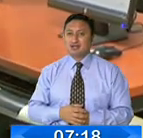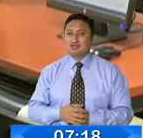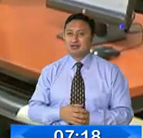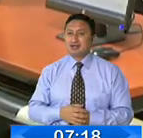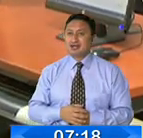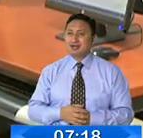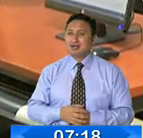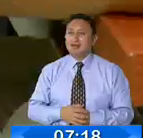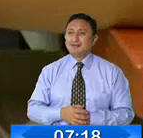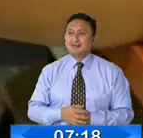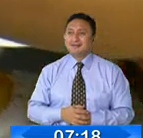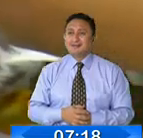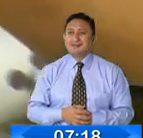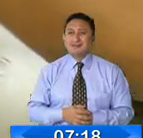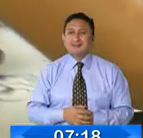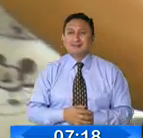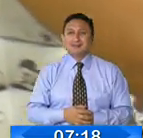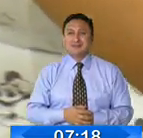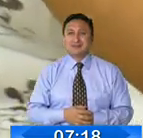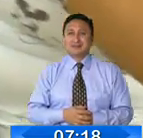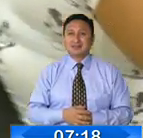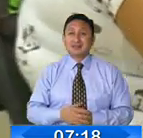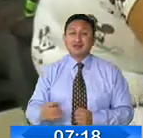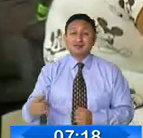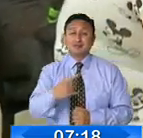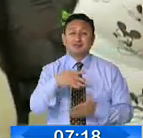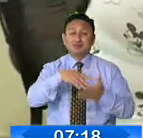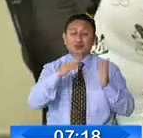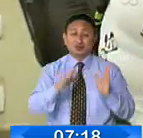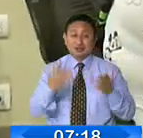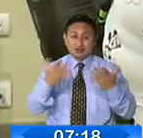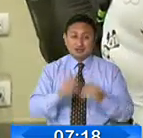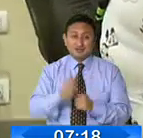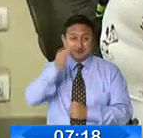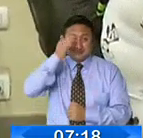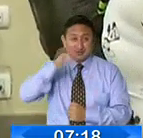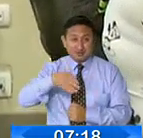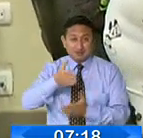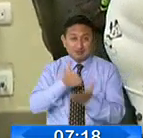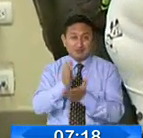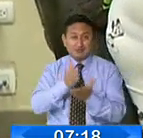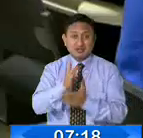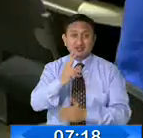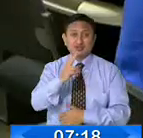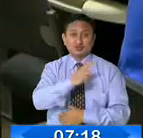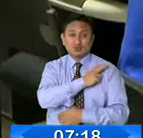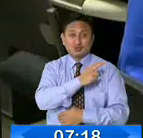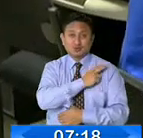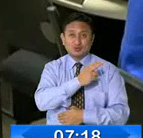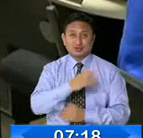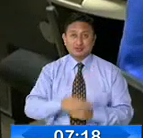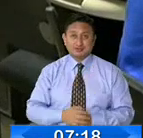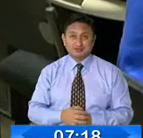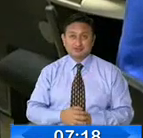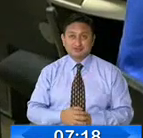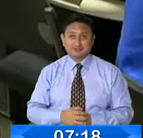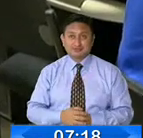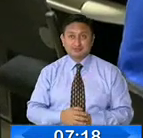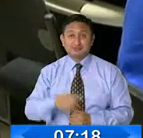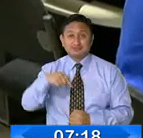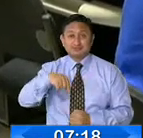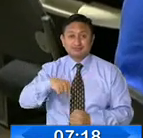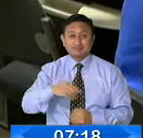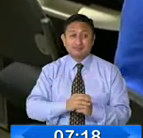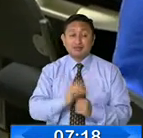En total, 210.000 estudiantes rindieron el examen de acceso a la educación superior correspondiente